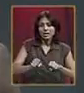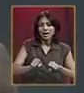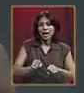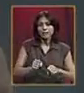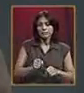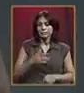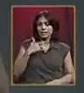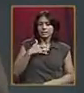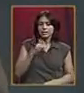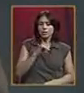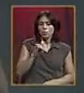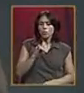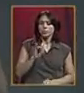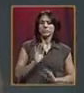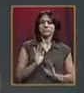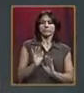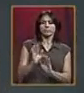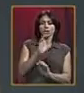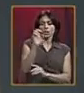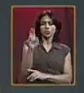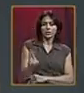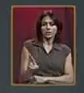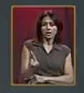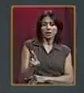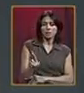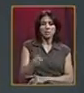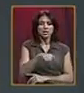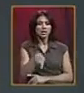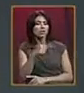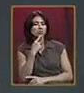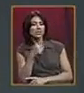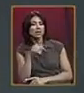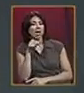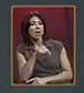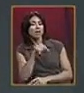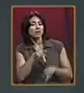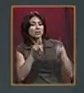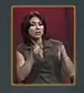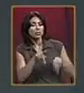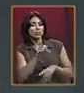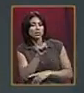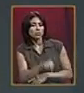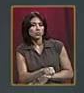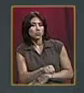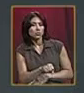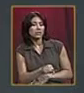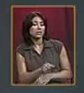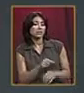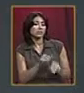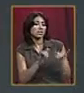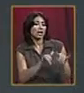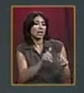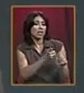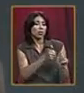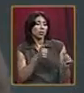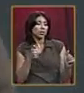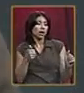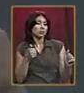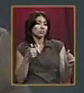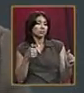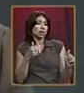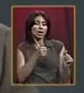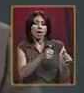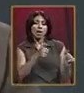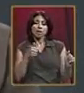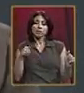de rechazo a Costa Rica y decir, bueno, estos del sur se están quedando muy atrás, dejémoslos atrás y nosotros